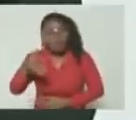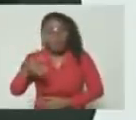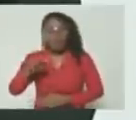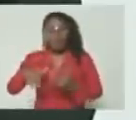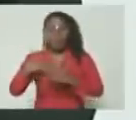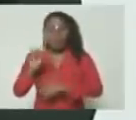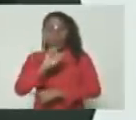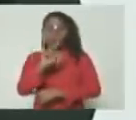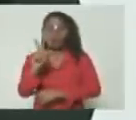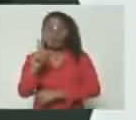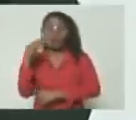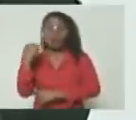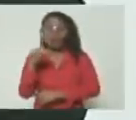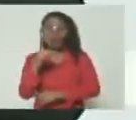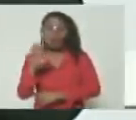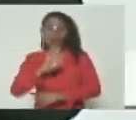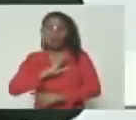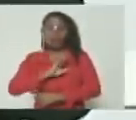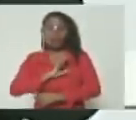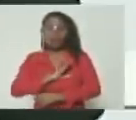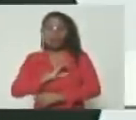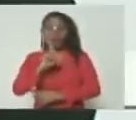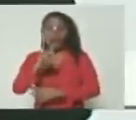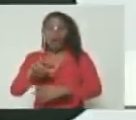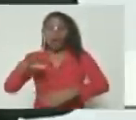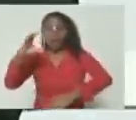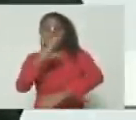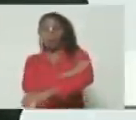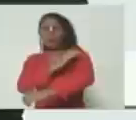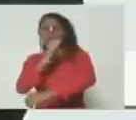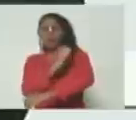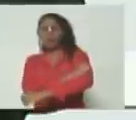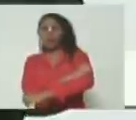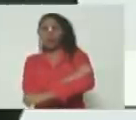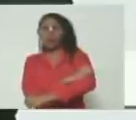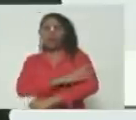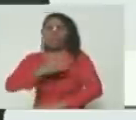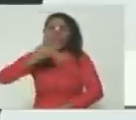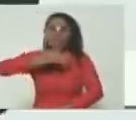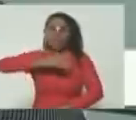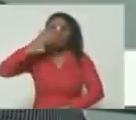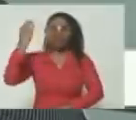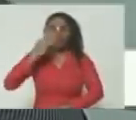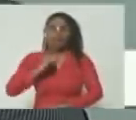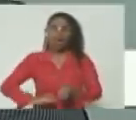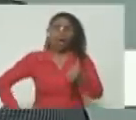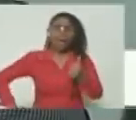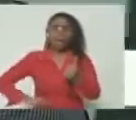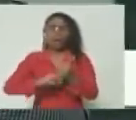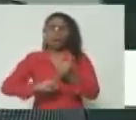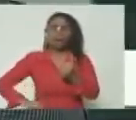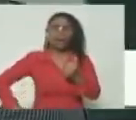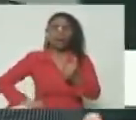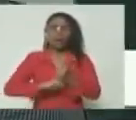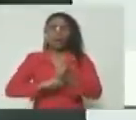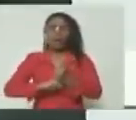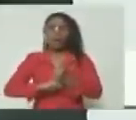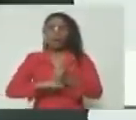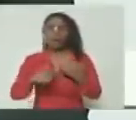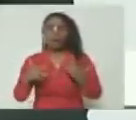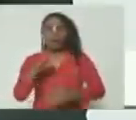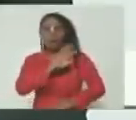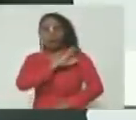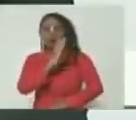21 de noviembre tendremos una oposición verdadera respaldada por las